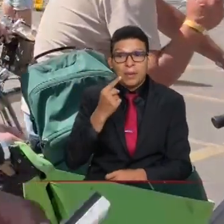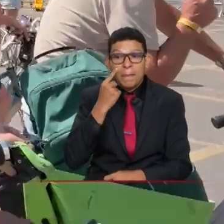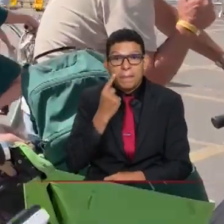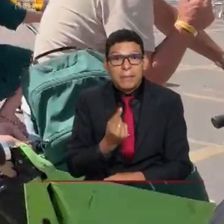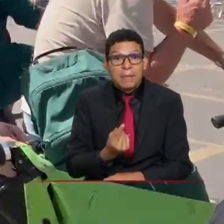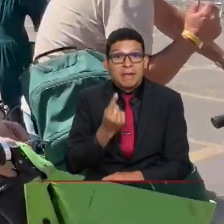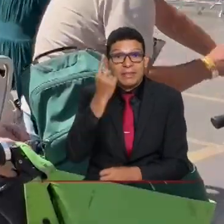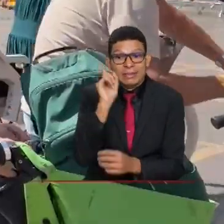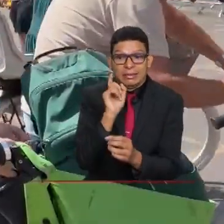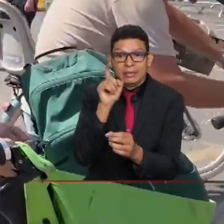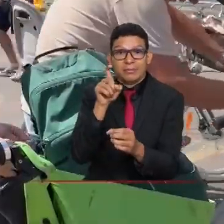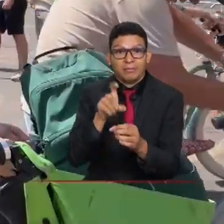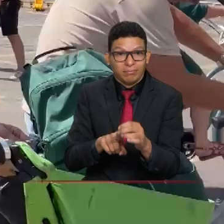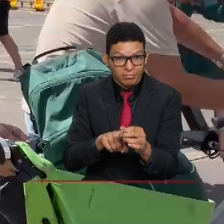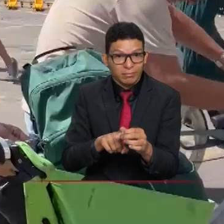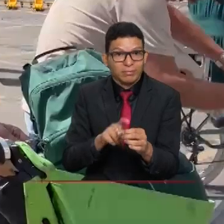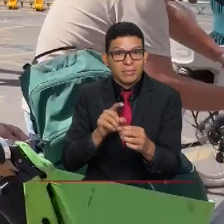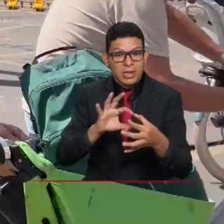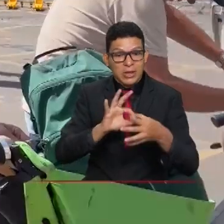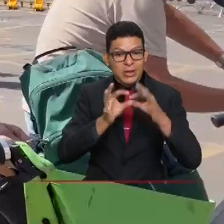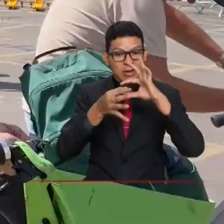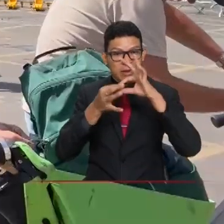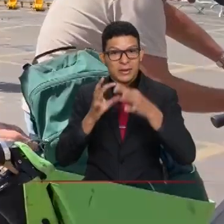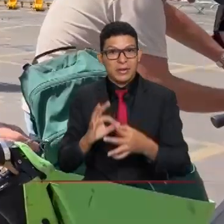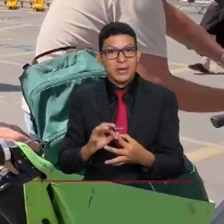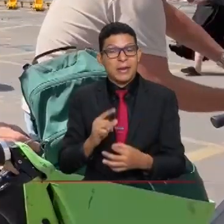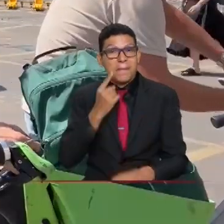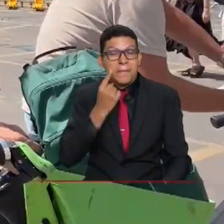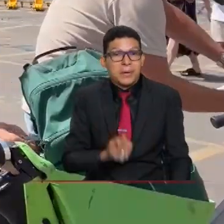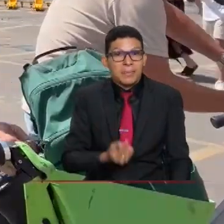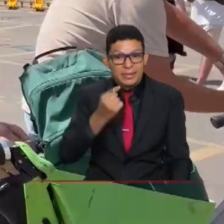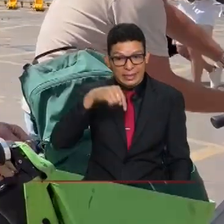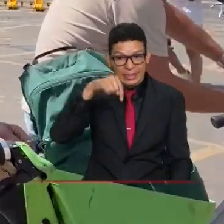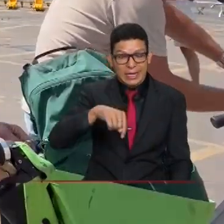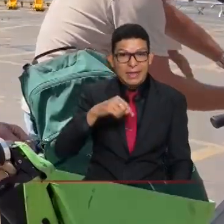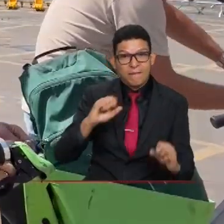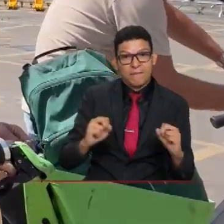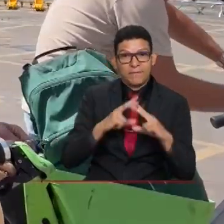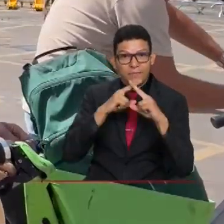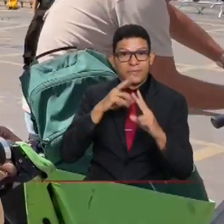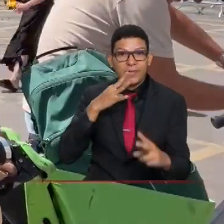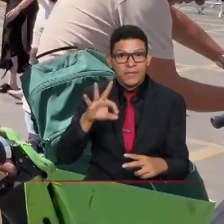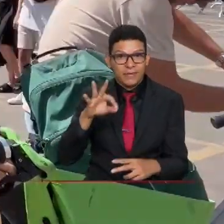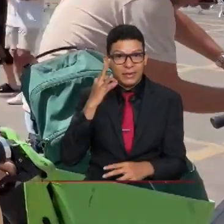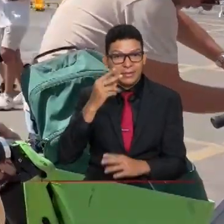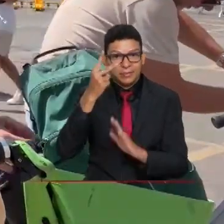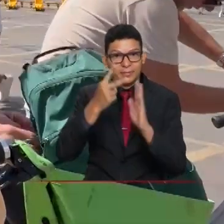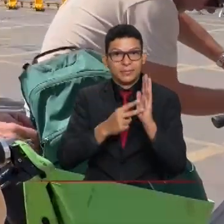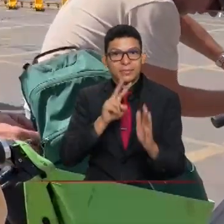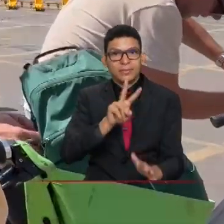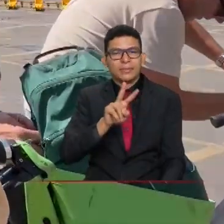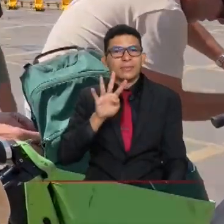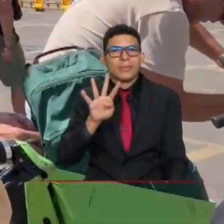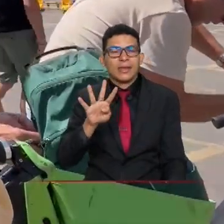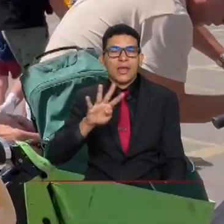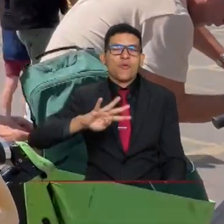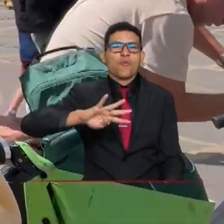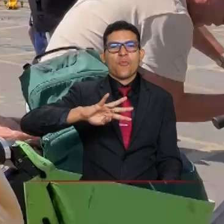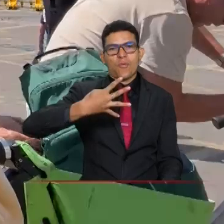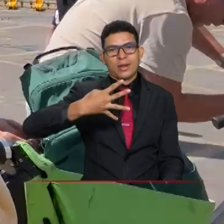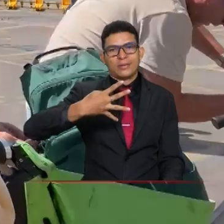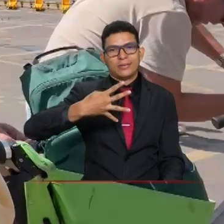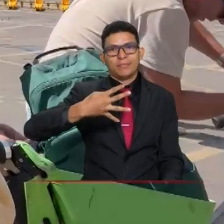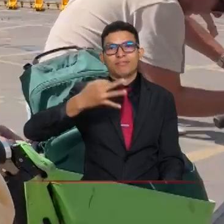porque es su primera participación en Olímpicos aquí en París 2024, ha ocupado la cuarta